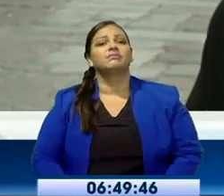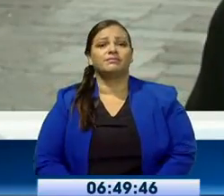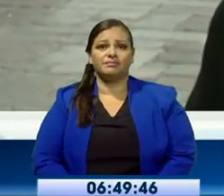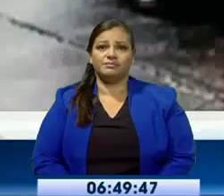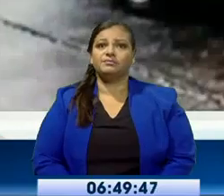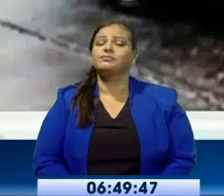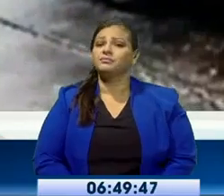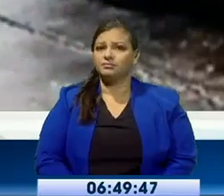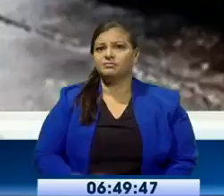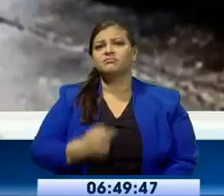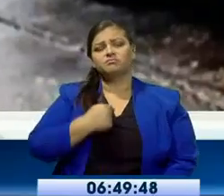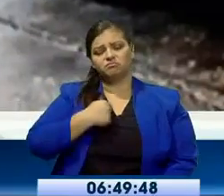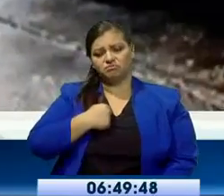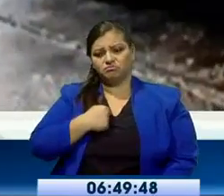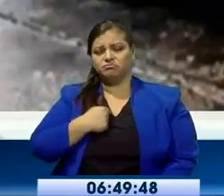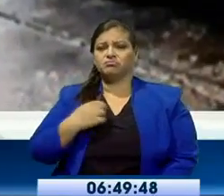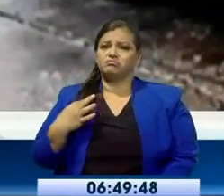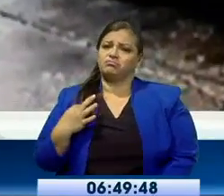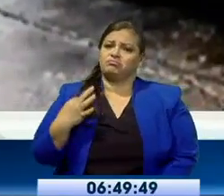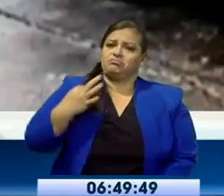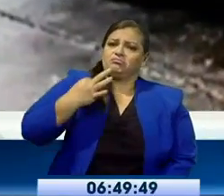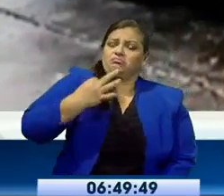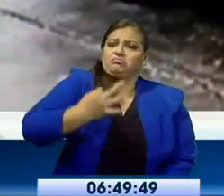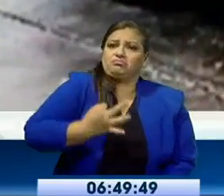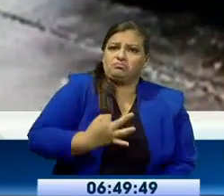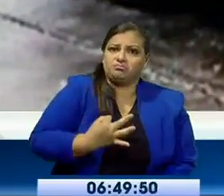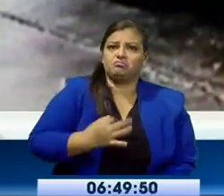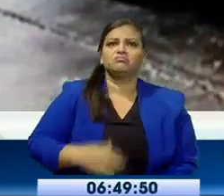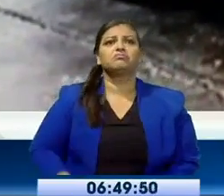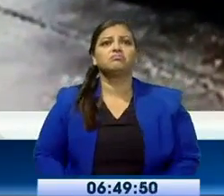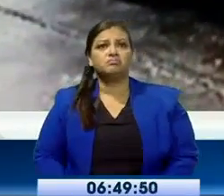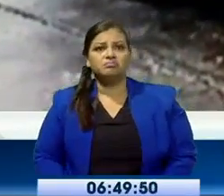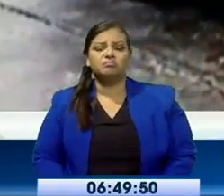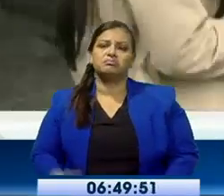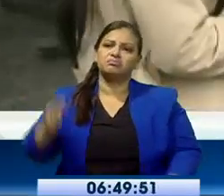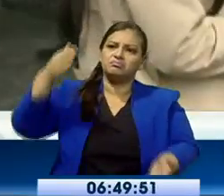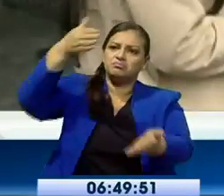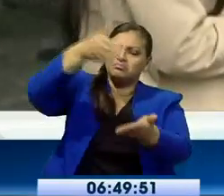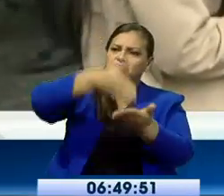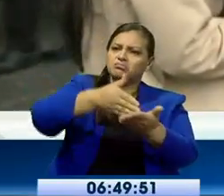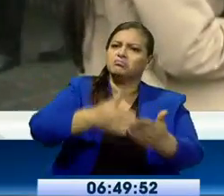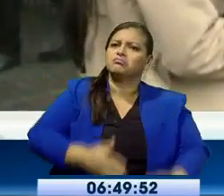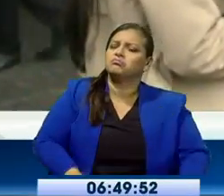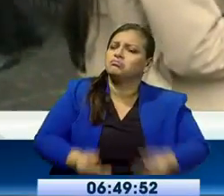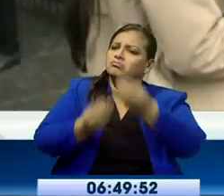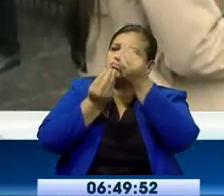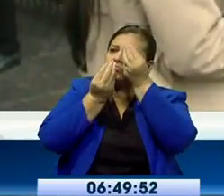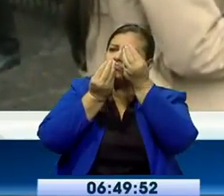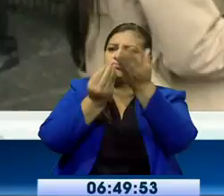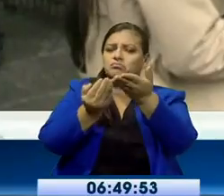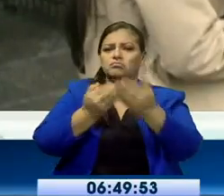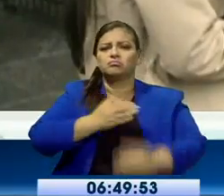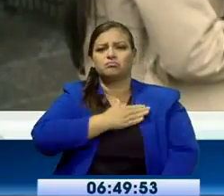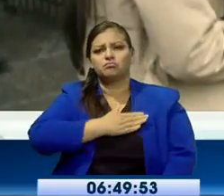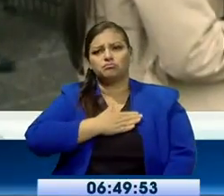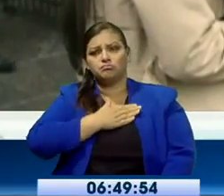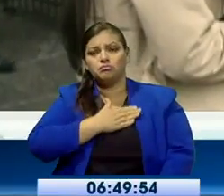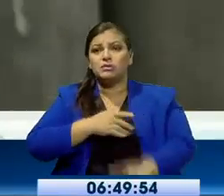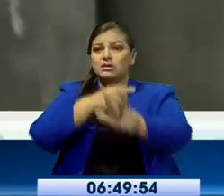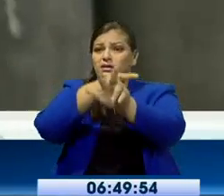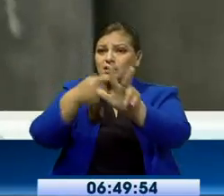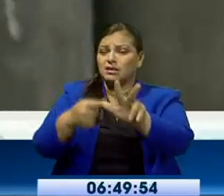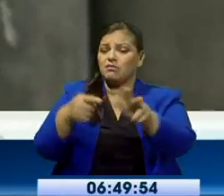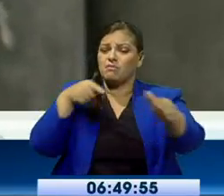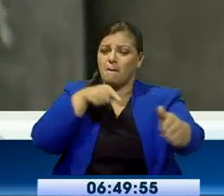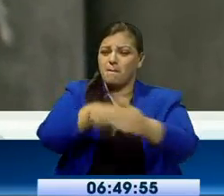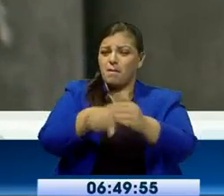3.200 casos. Es por eso que al enterarse del secuestro de Javier Ortega, Efraín Segarra y Paul Rivas, no dudó en ponerse a disposición y ahora encabeza una cruzada que